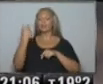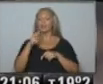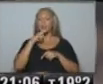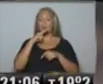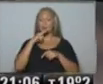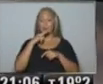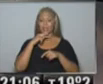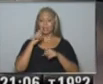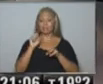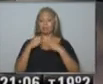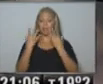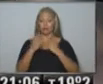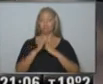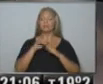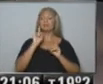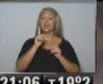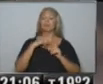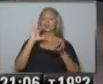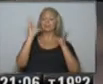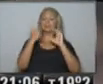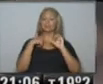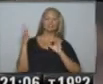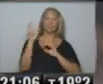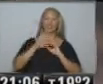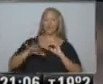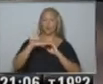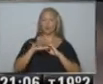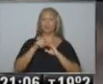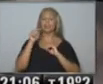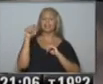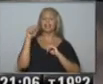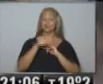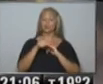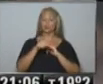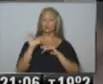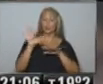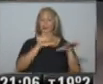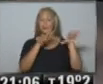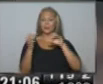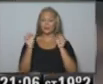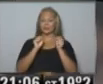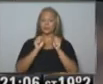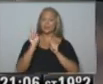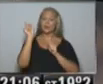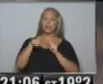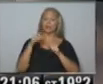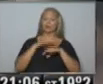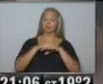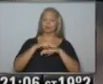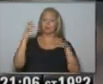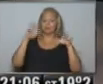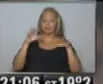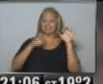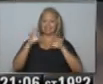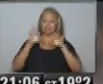viernes buen tiempo. Mejoran las condiciones meteorológicas en toda la región. En el sur, el ingreso de aire frío provocará algunas precipitaciones en el sur